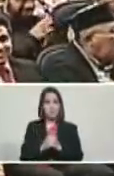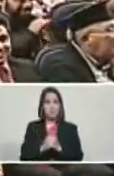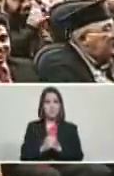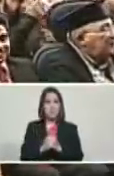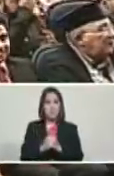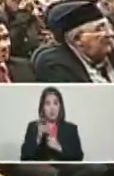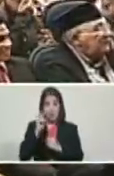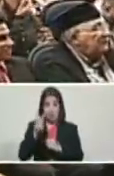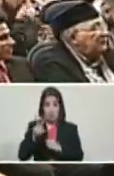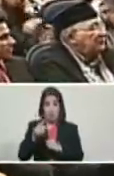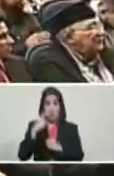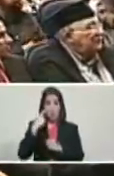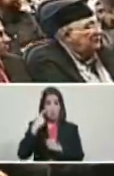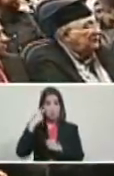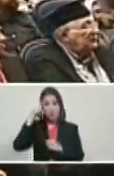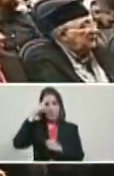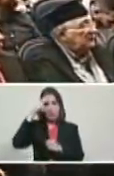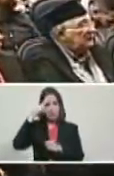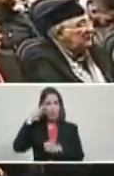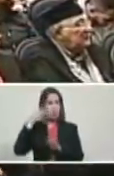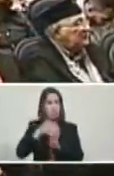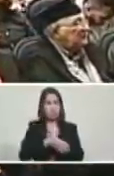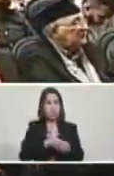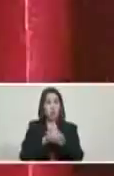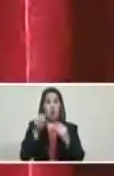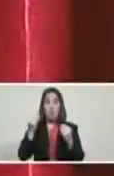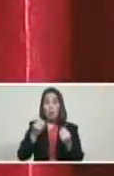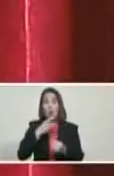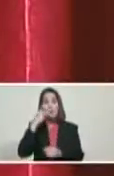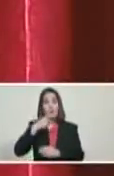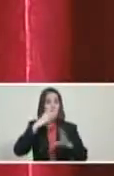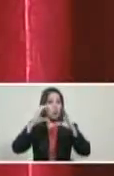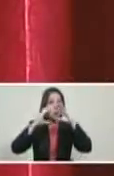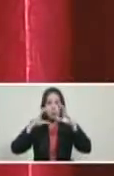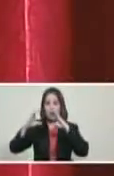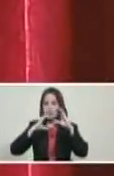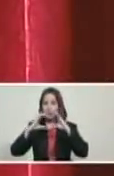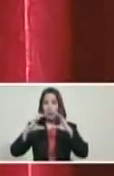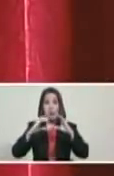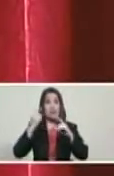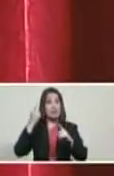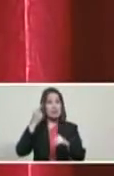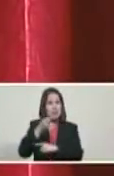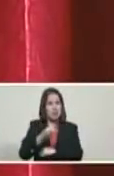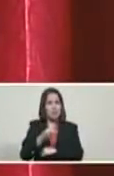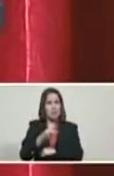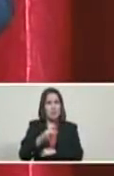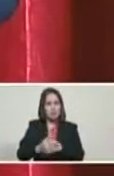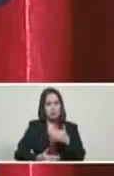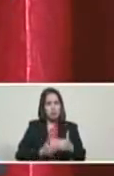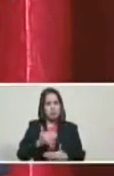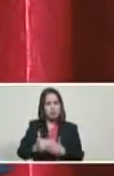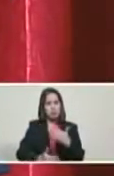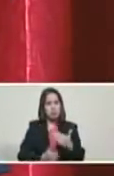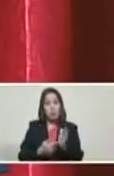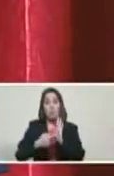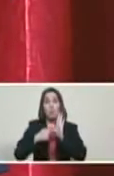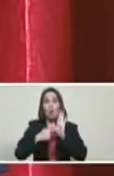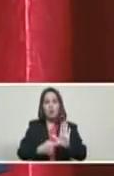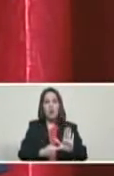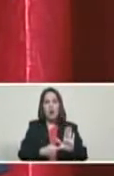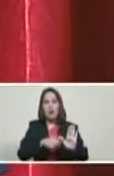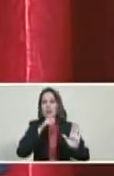¿Te das cuenta, Jorge, cómo la política comunicacional nuestra tiene que avanzar hacia mostrar